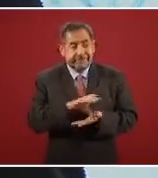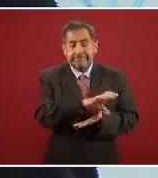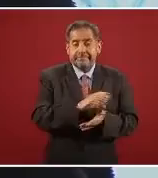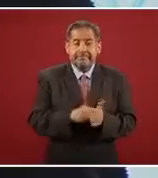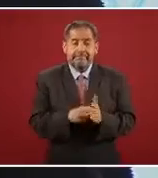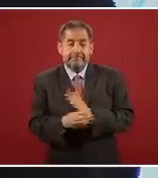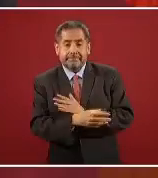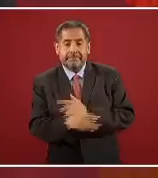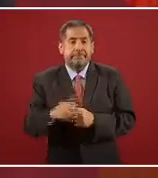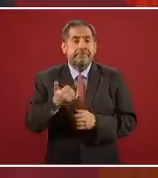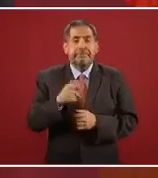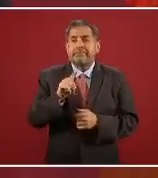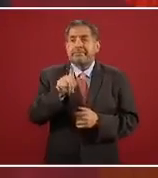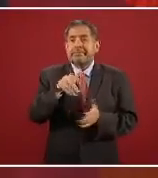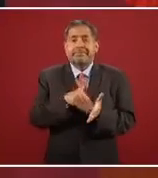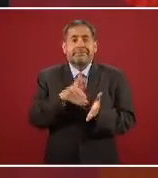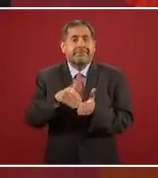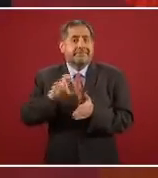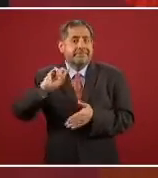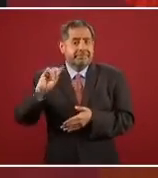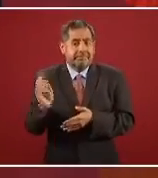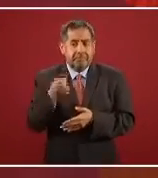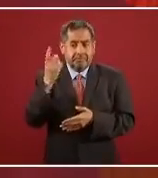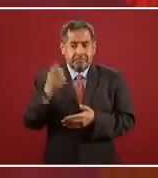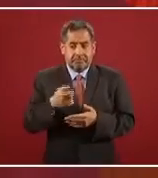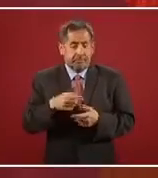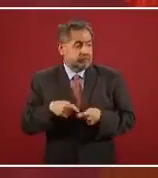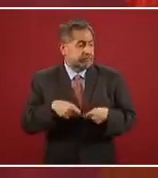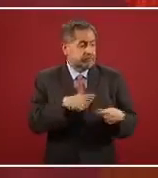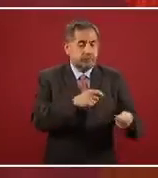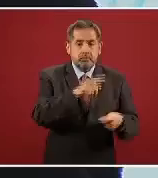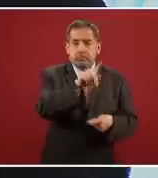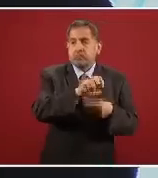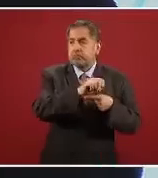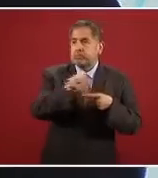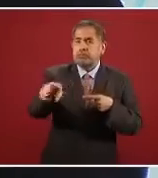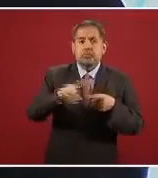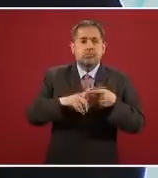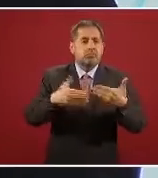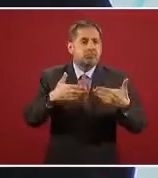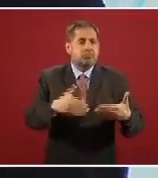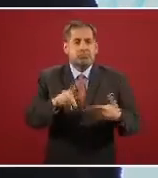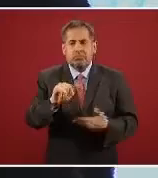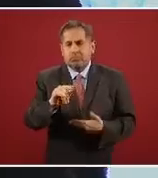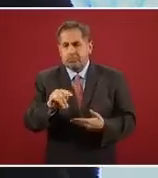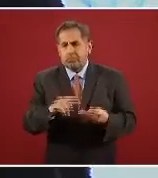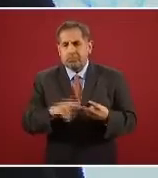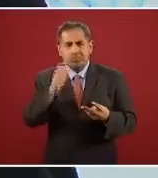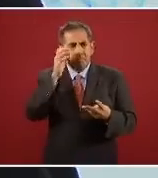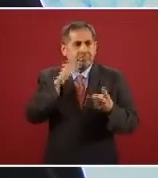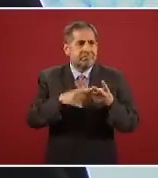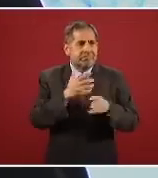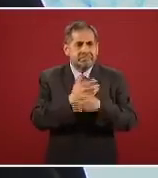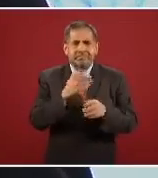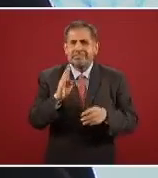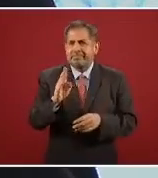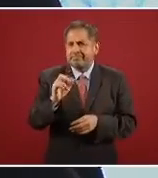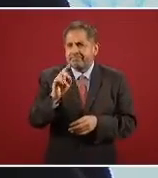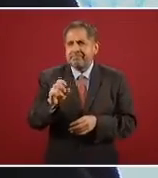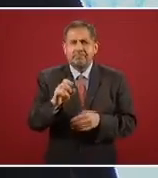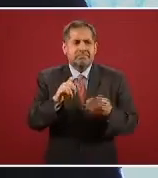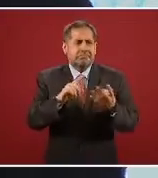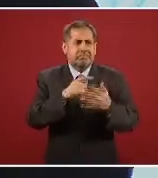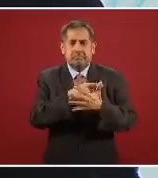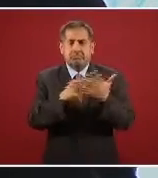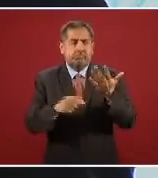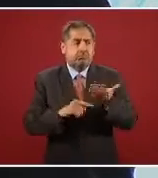de dólares a una empresa que envía recursos, entre otros espacios, a Israel, Letonia, Panamá, China, Estados Unidos, Barbados, Curazao,